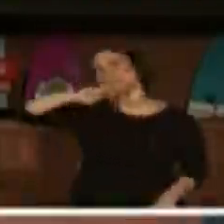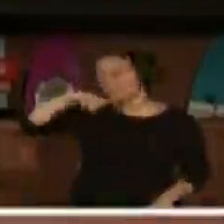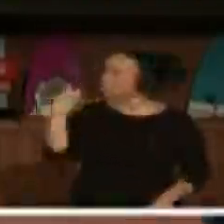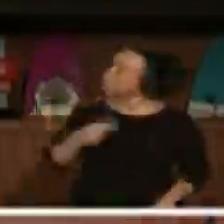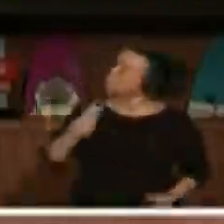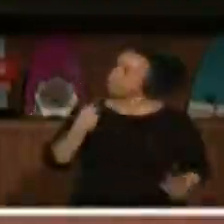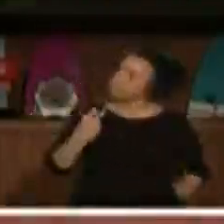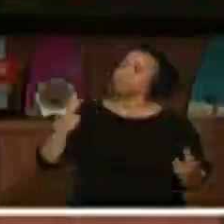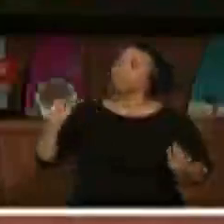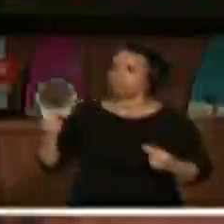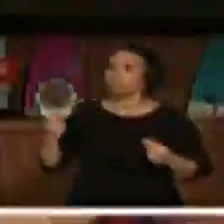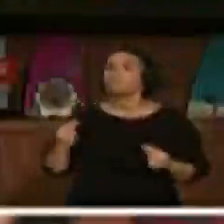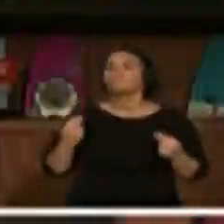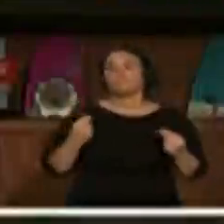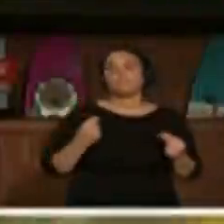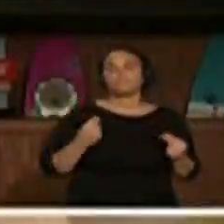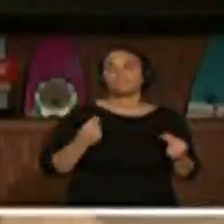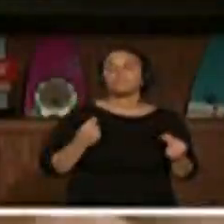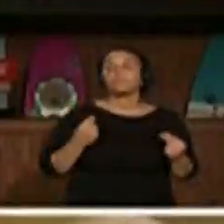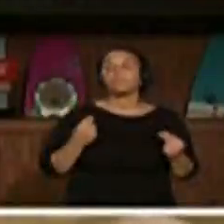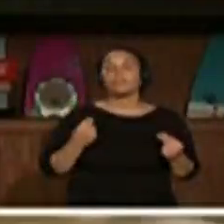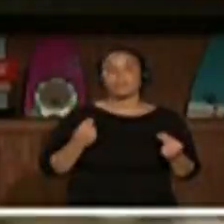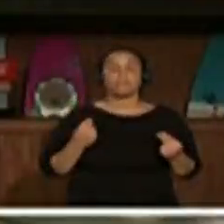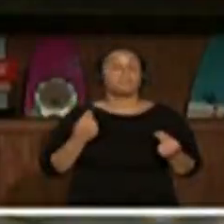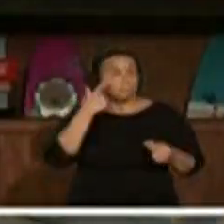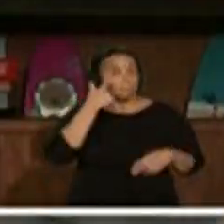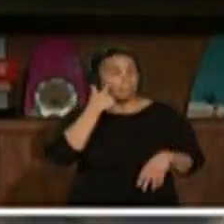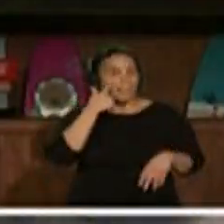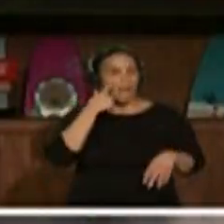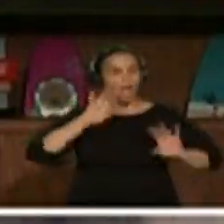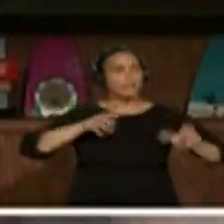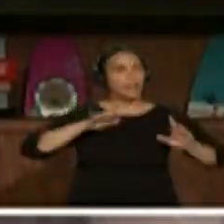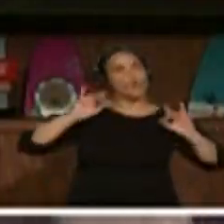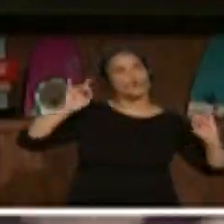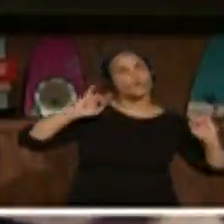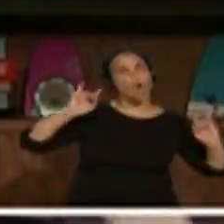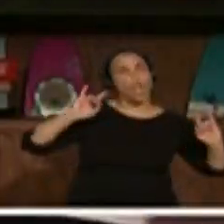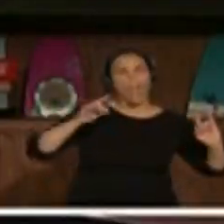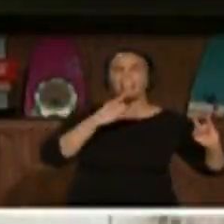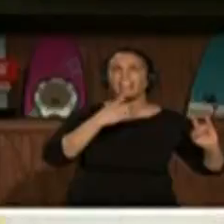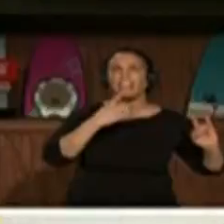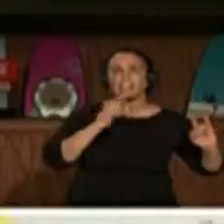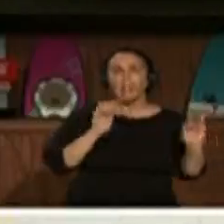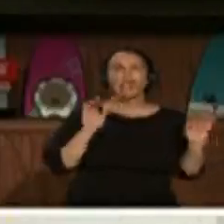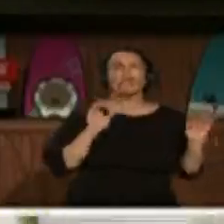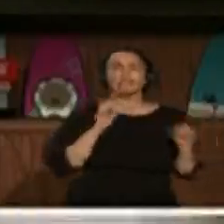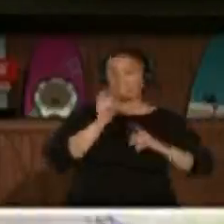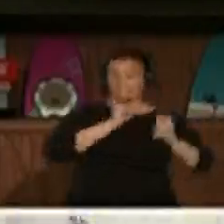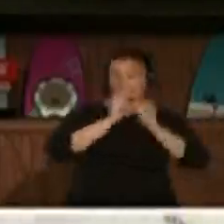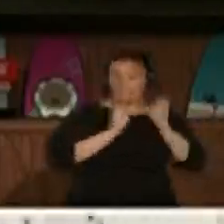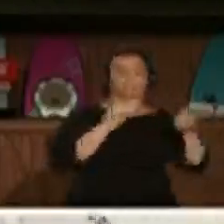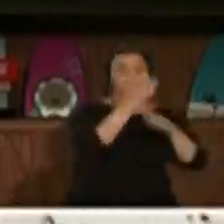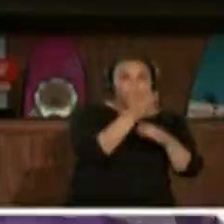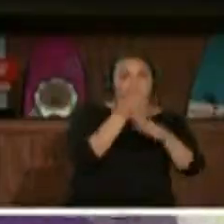salala, yeah, yeah, yeah, yeah. Y ya, suena la radio, grupo visitan. Oigo